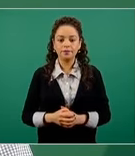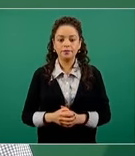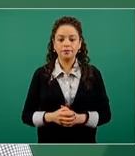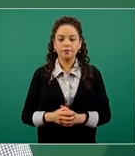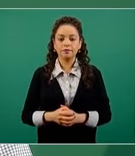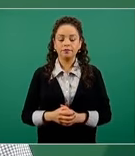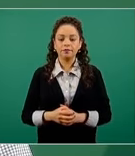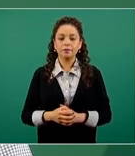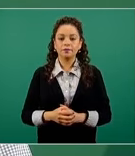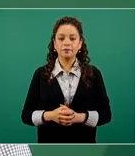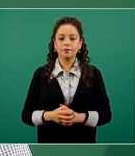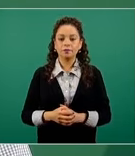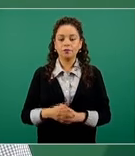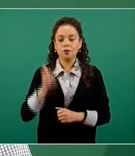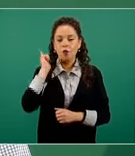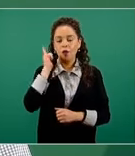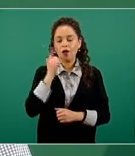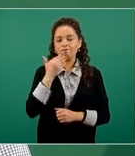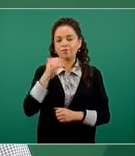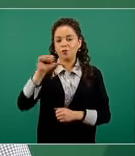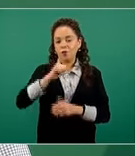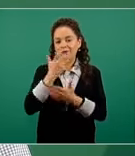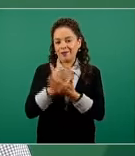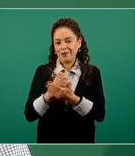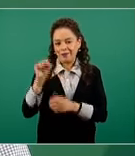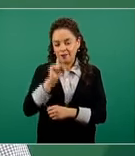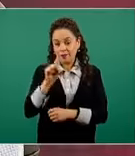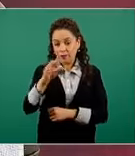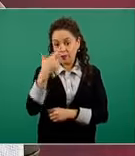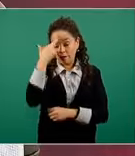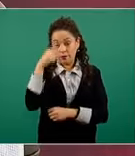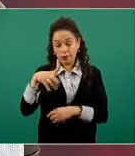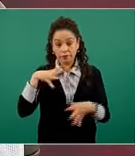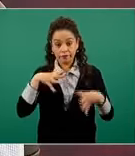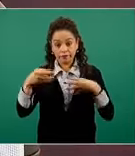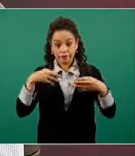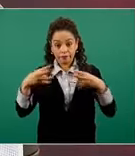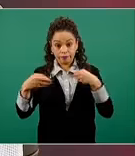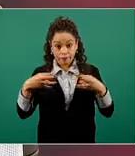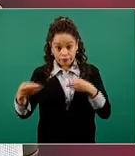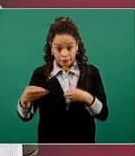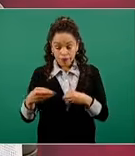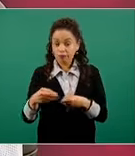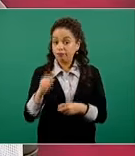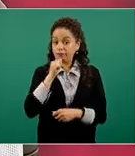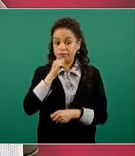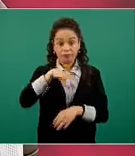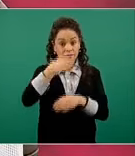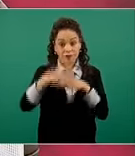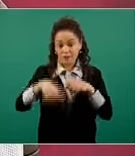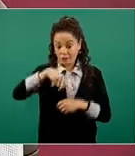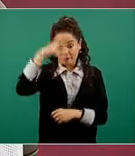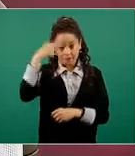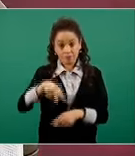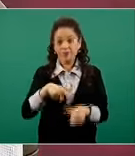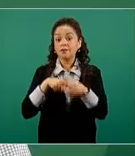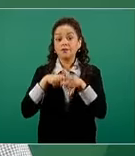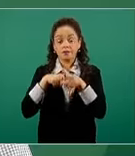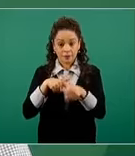cierre de sábado. Recordemos, la epidemia de COVID-19 en México aún no termina, estamos